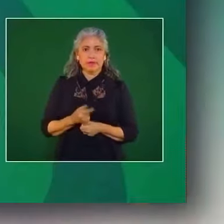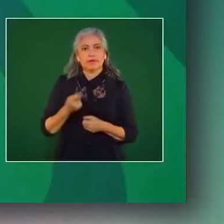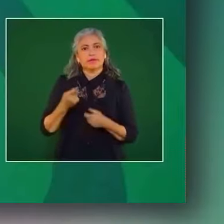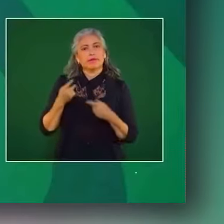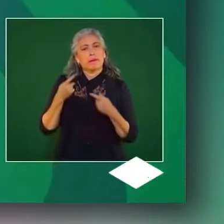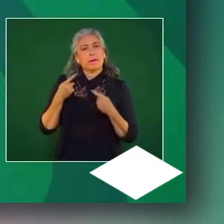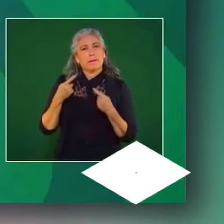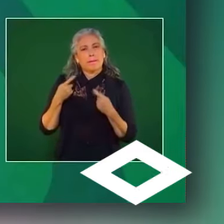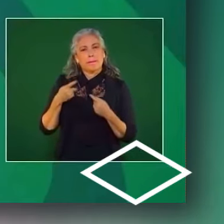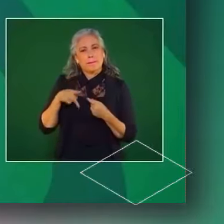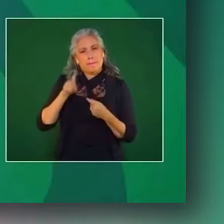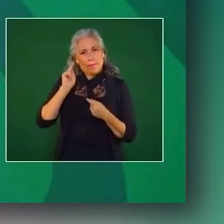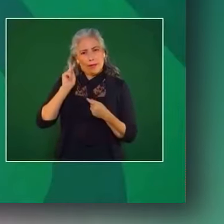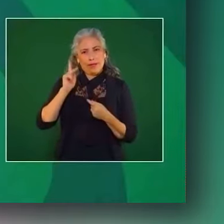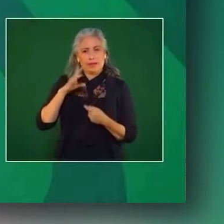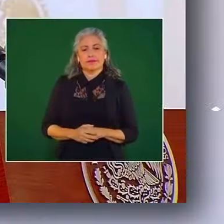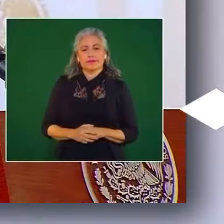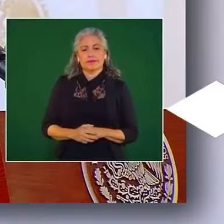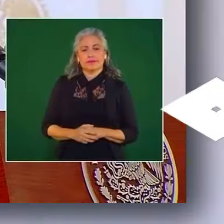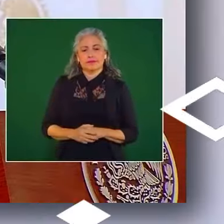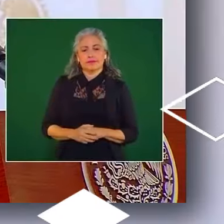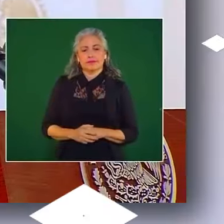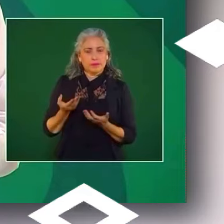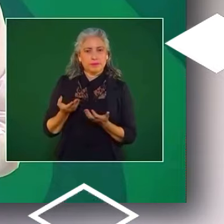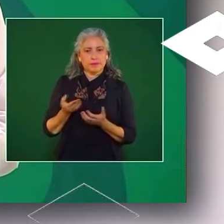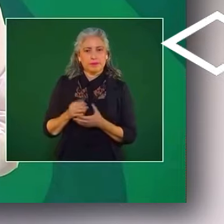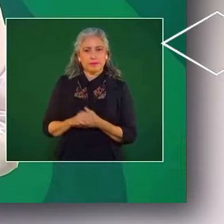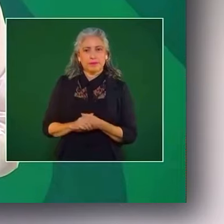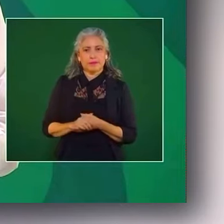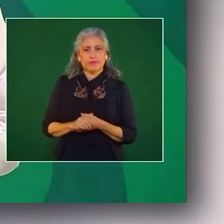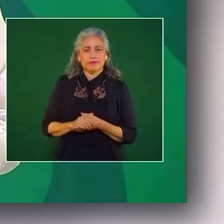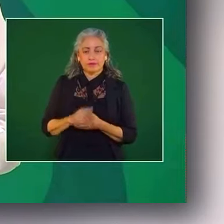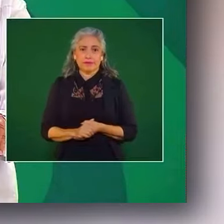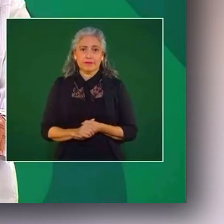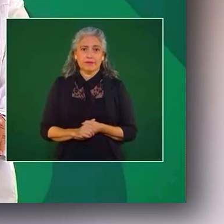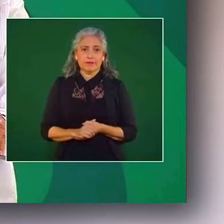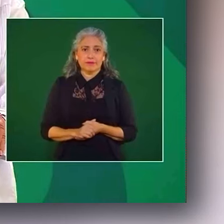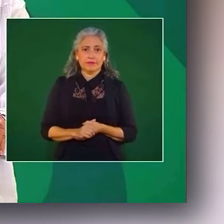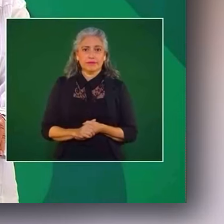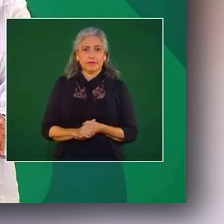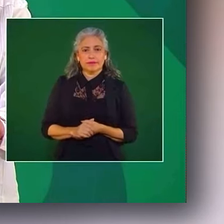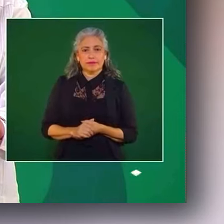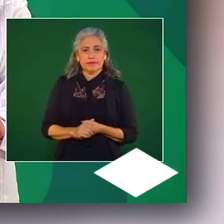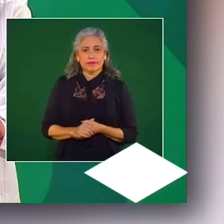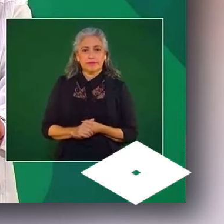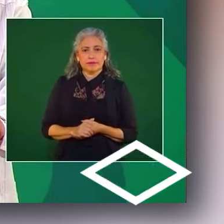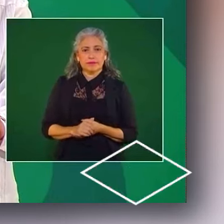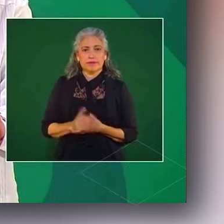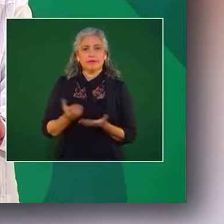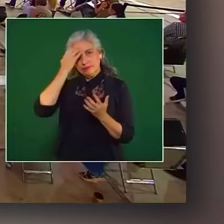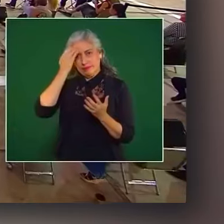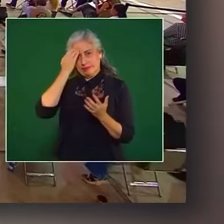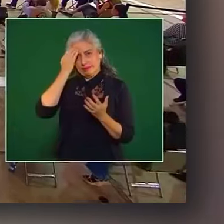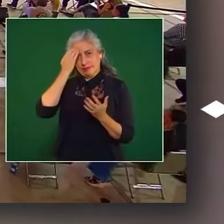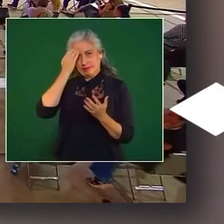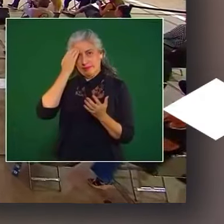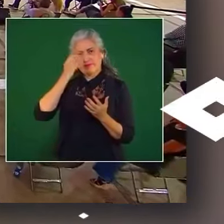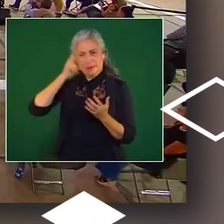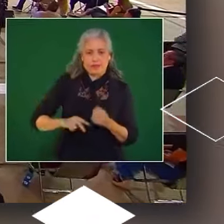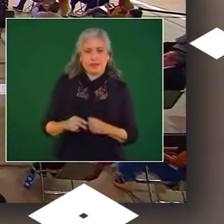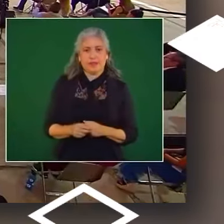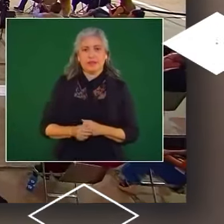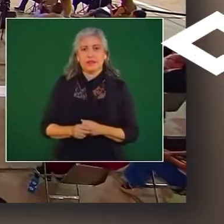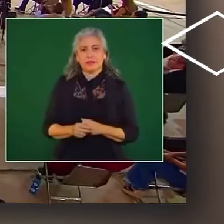hay intereses muy preocupados de que se conozca la